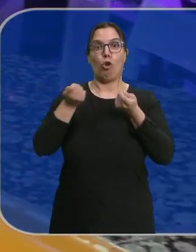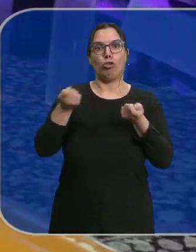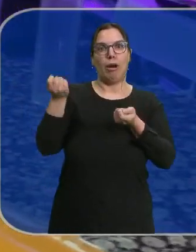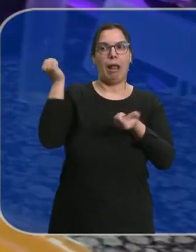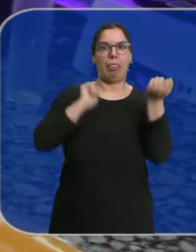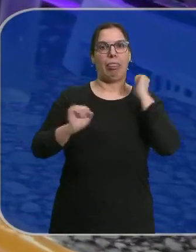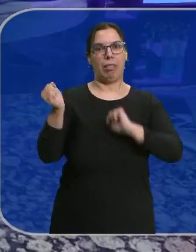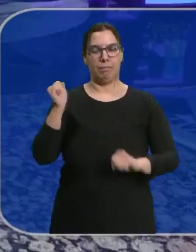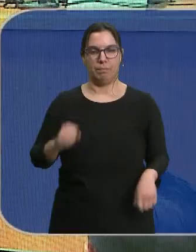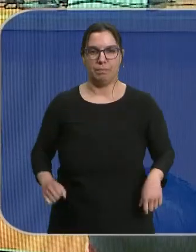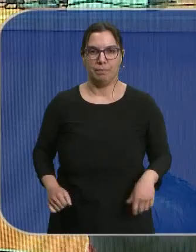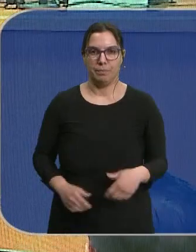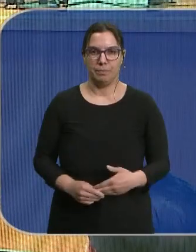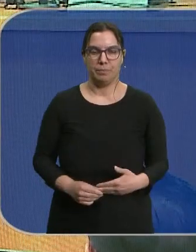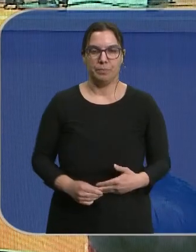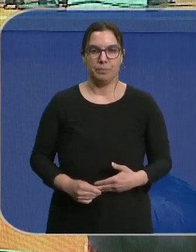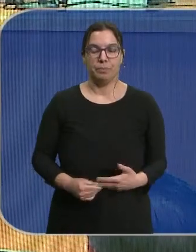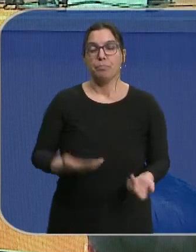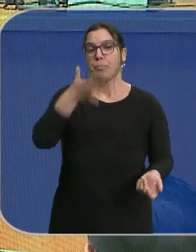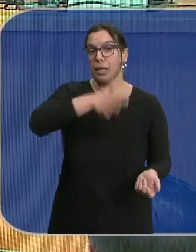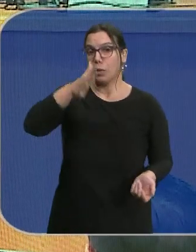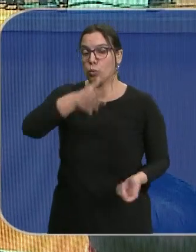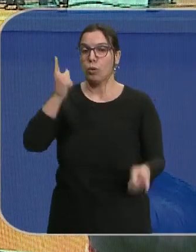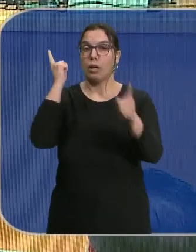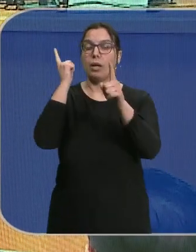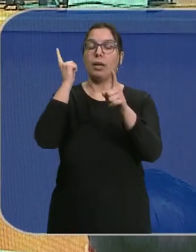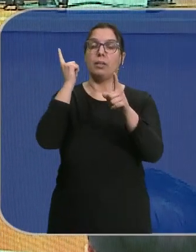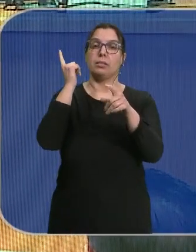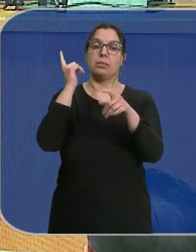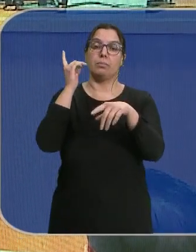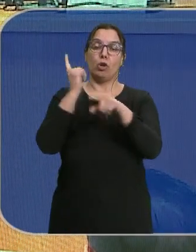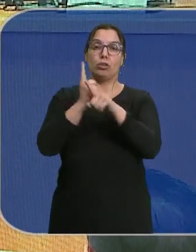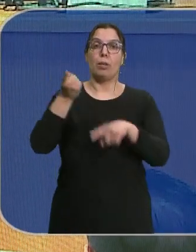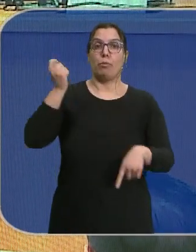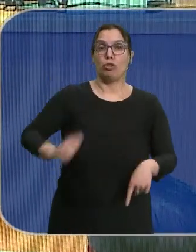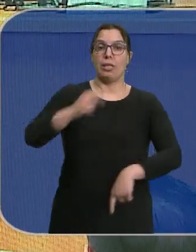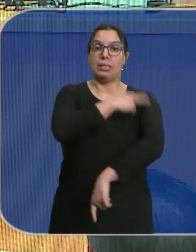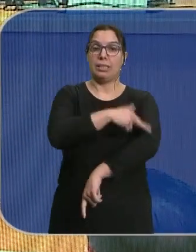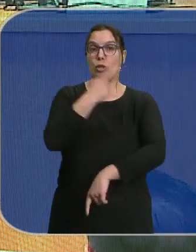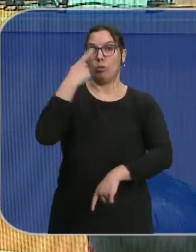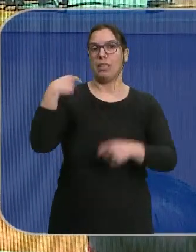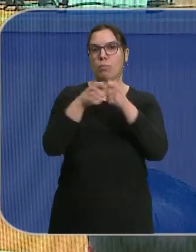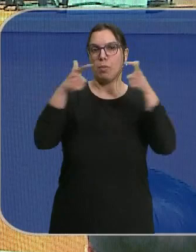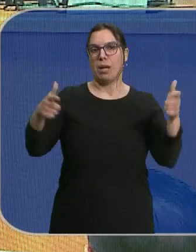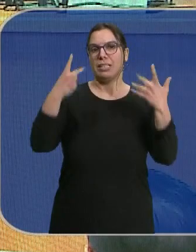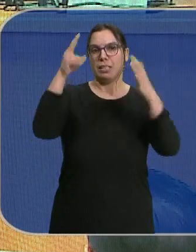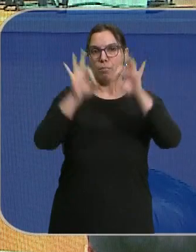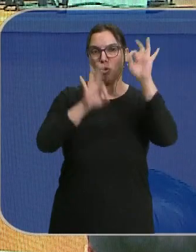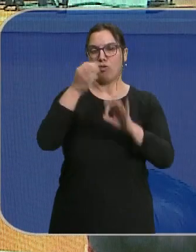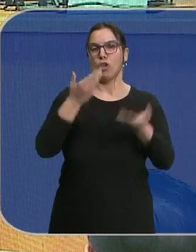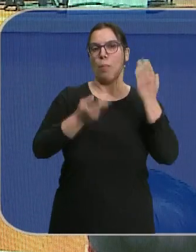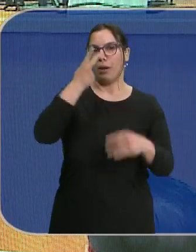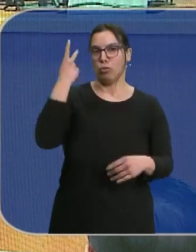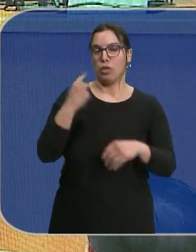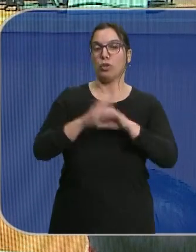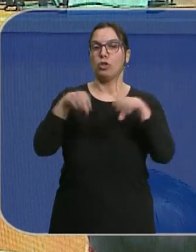las autoridades. Y las denuncias a profesionales sanitarios han crecido un 7% en 2022 respecto al año anterior. En